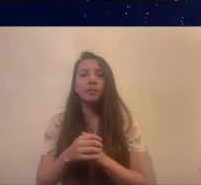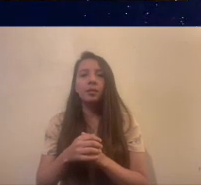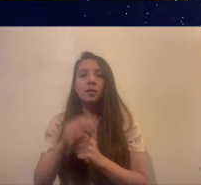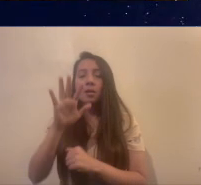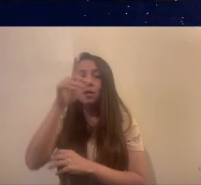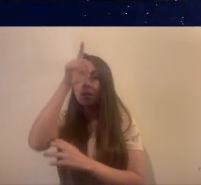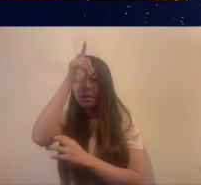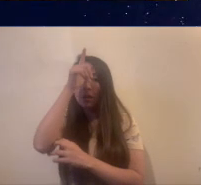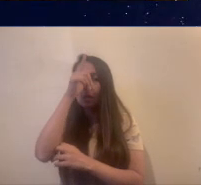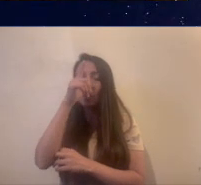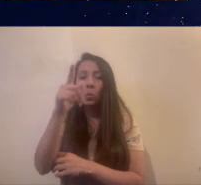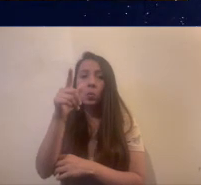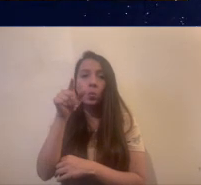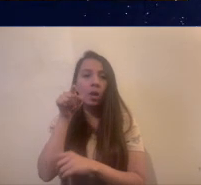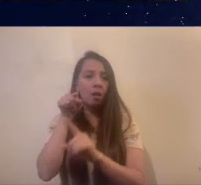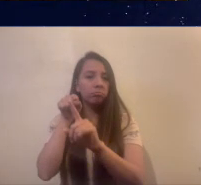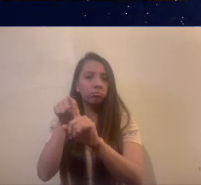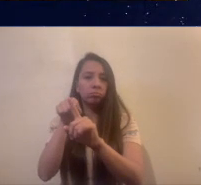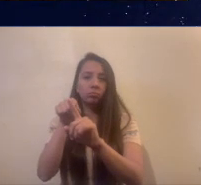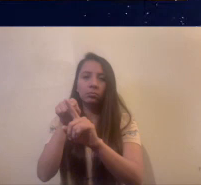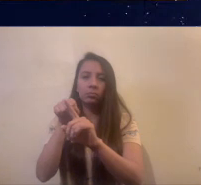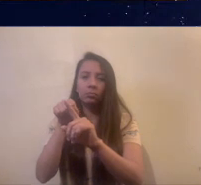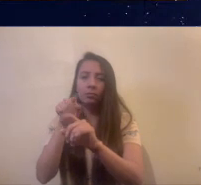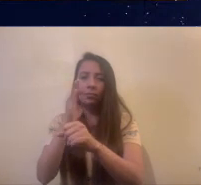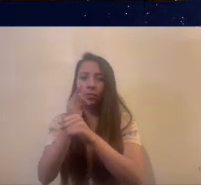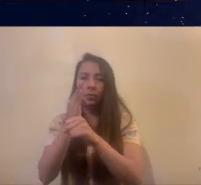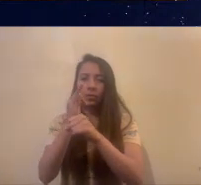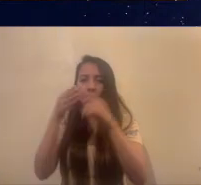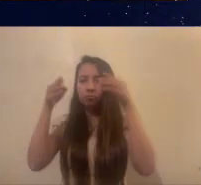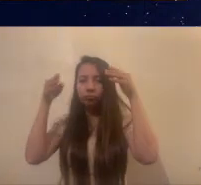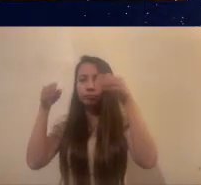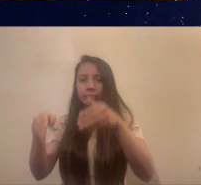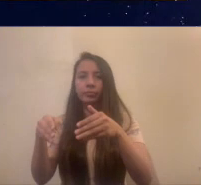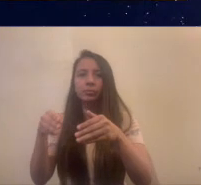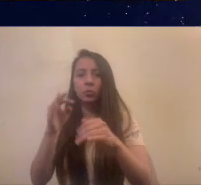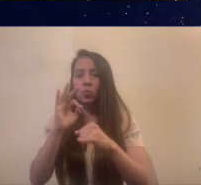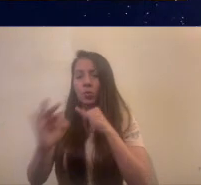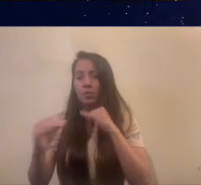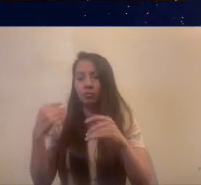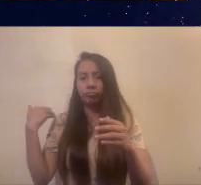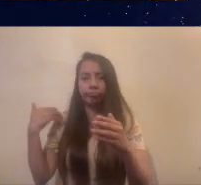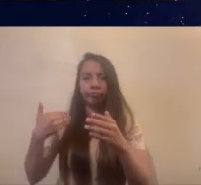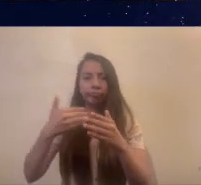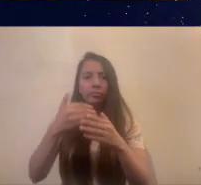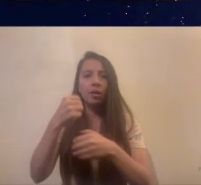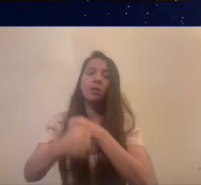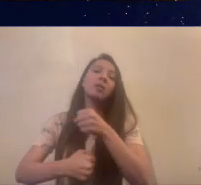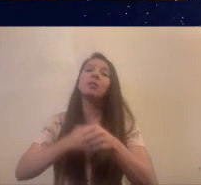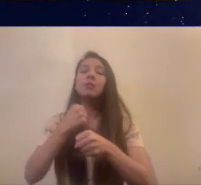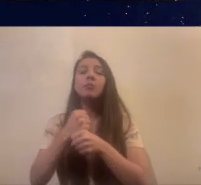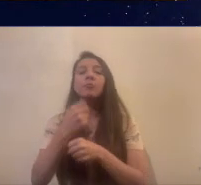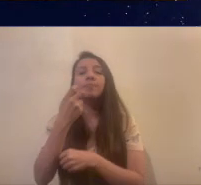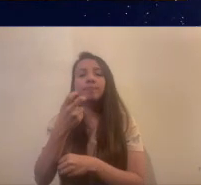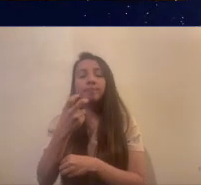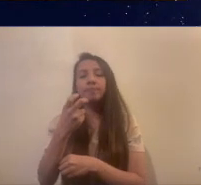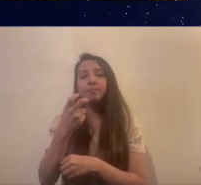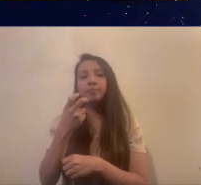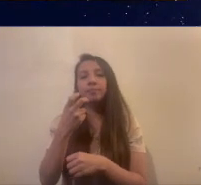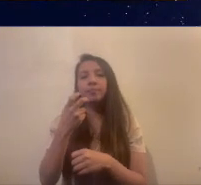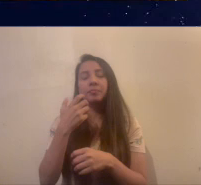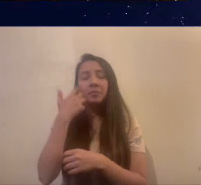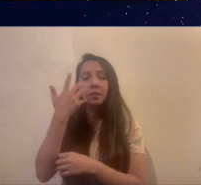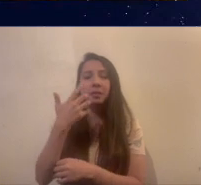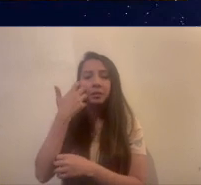La Luna es en lo que nos estamos concentrando en los últimos años y es donde se quiere, bueno, ya está anunciado con las